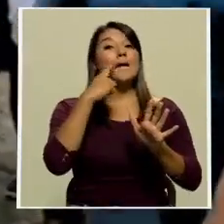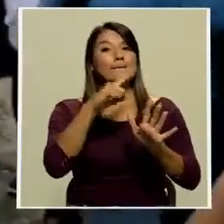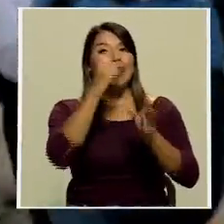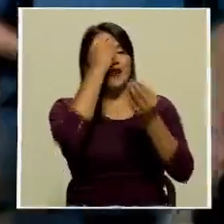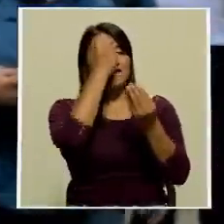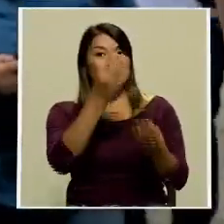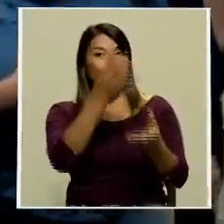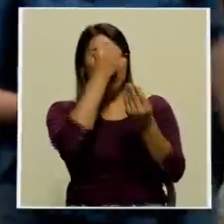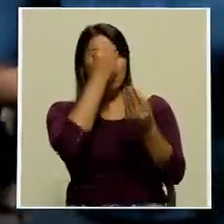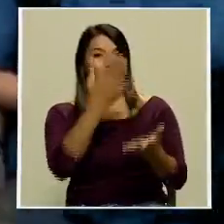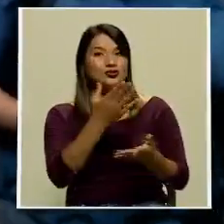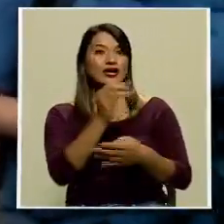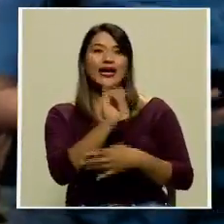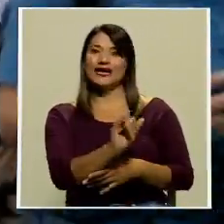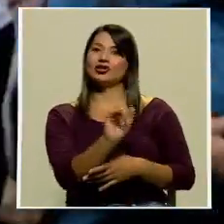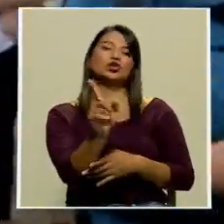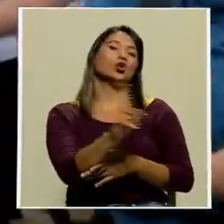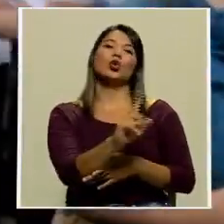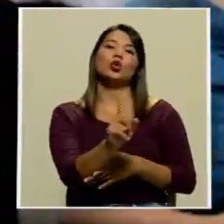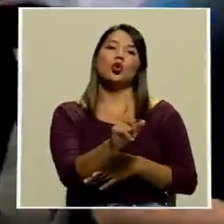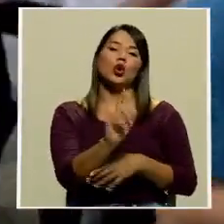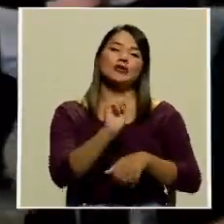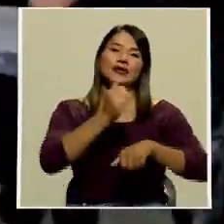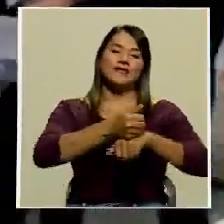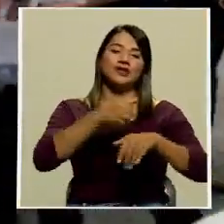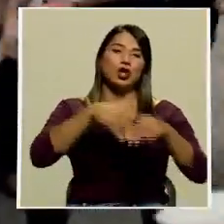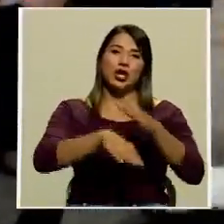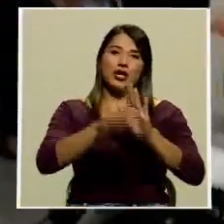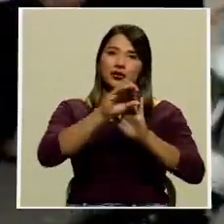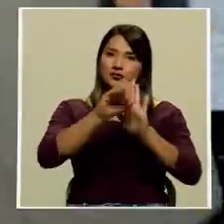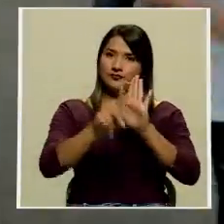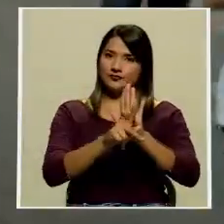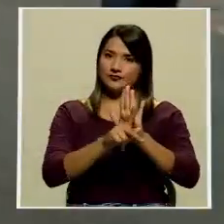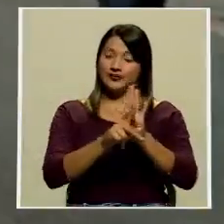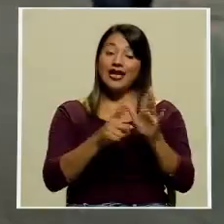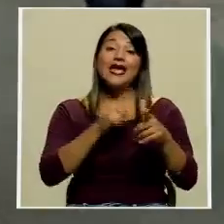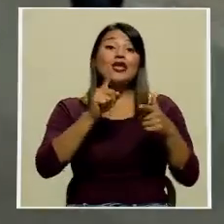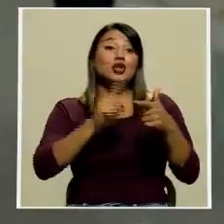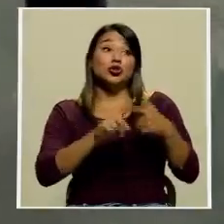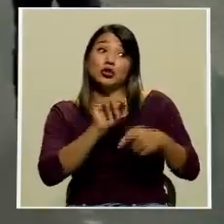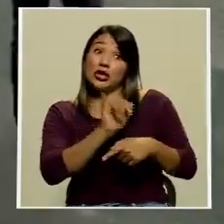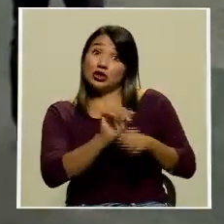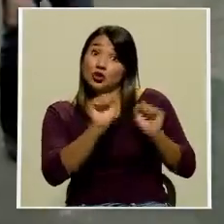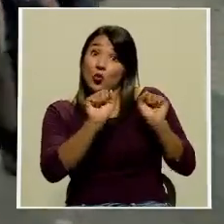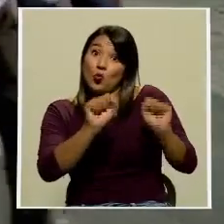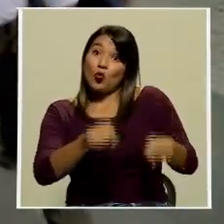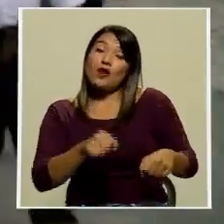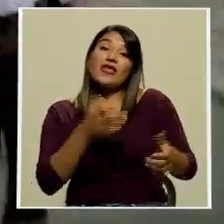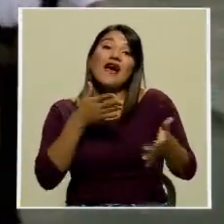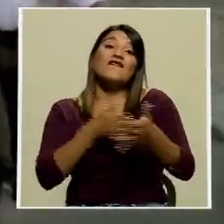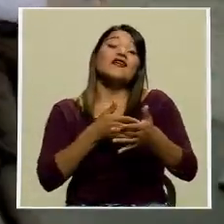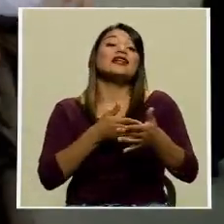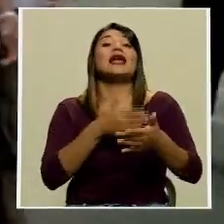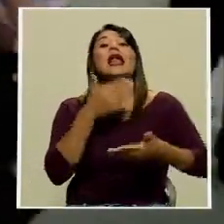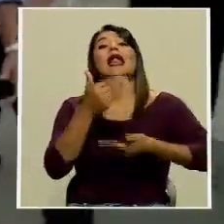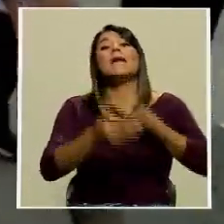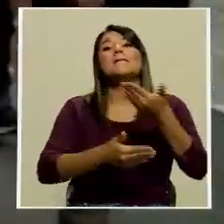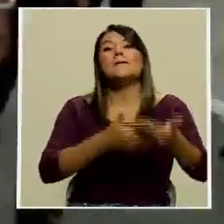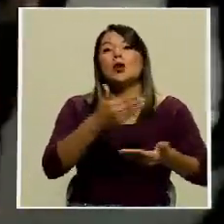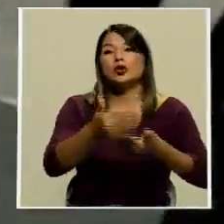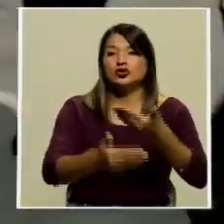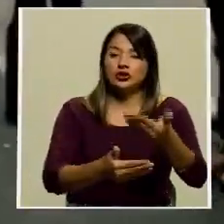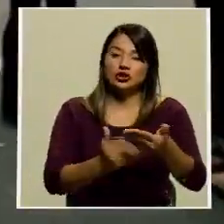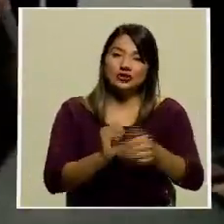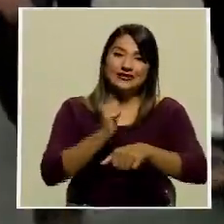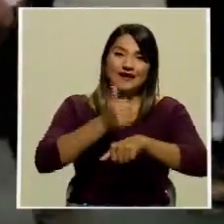correspondiente debate no es un acto previsto en la Constitución política, lo que eventualmente podría vulnerar el delicado equilibrio